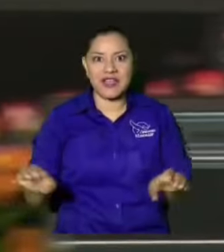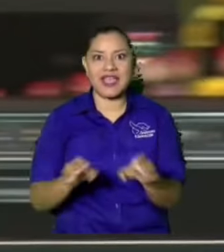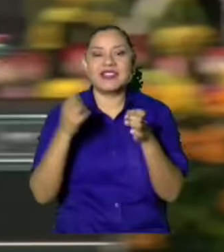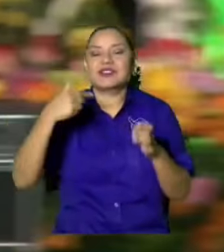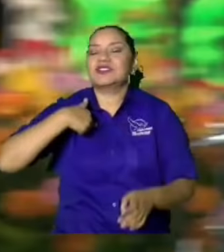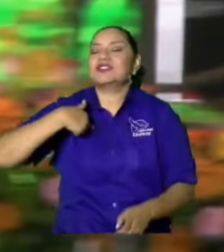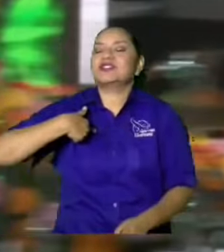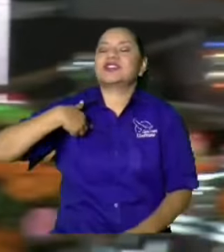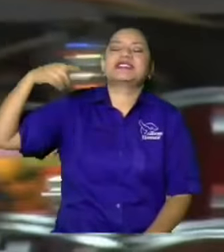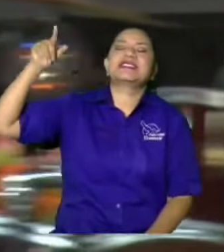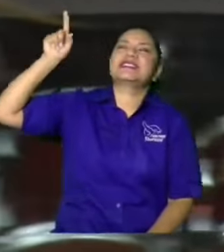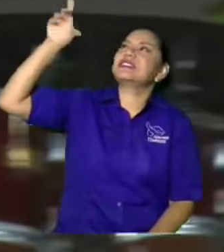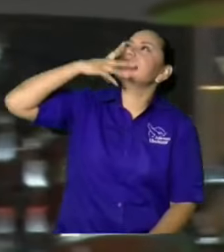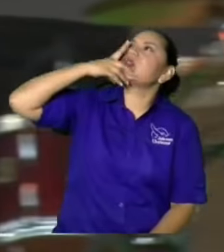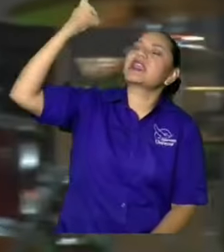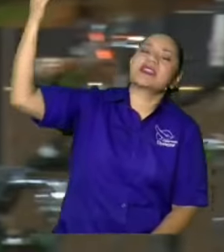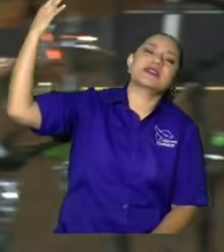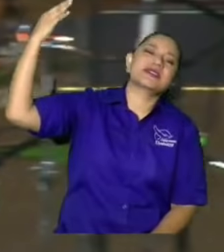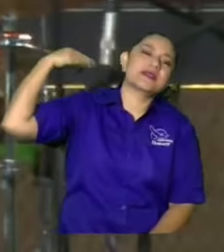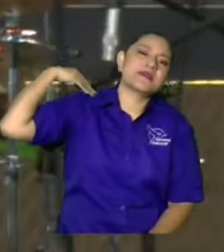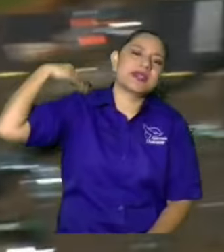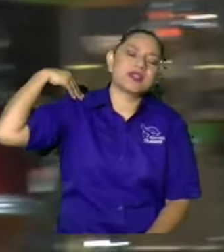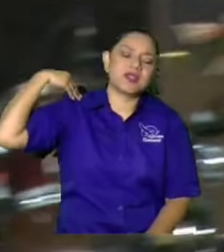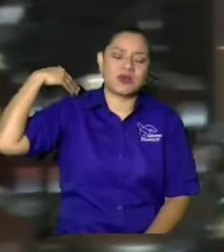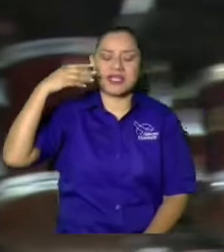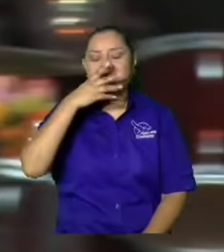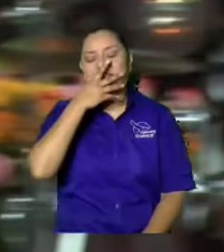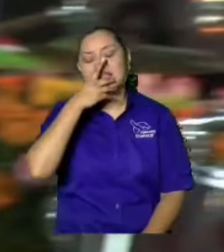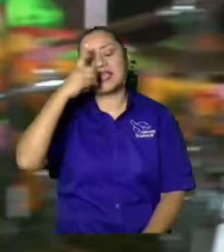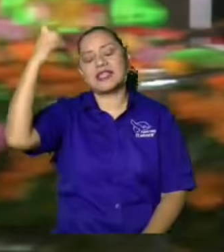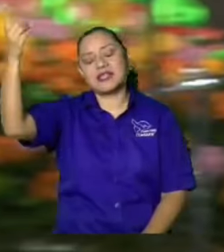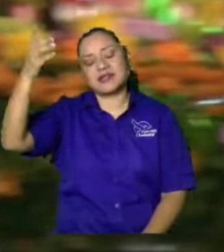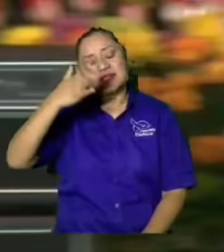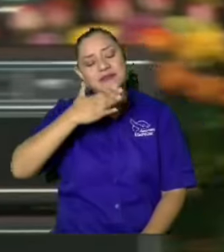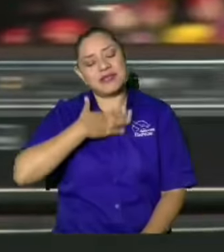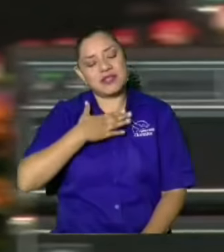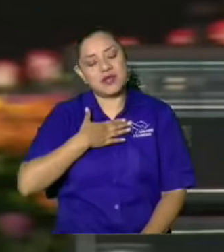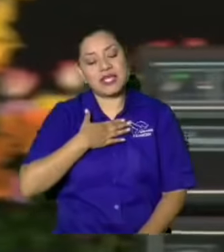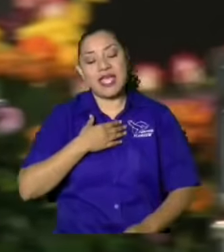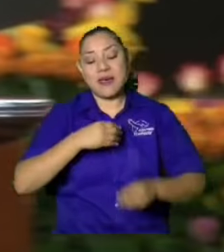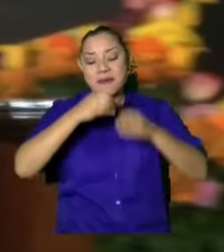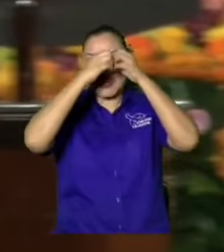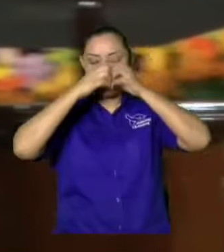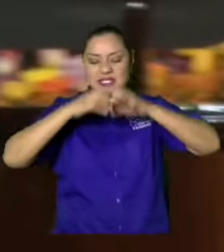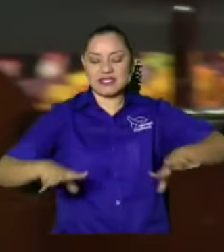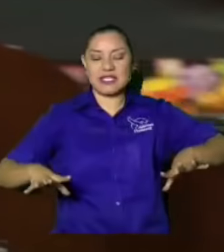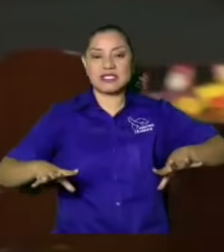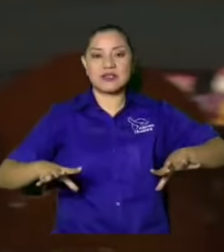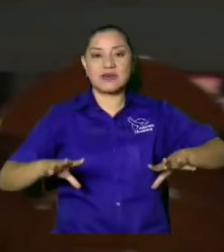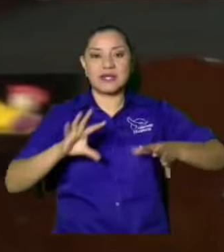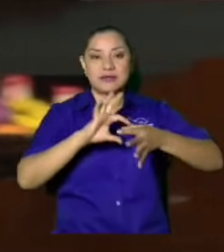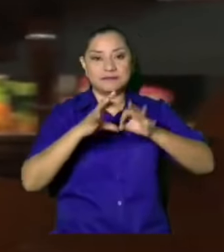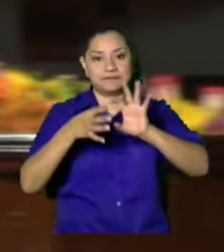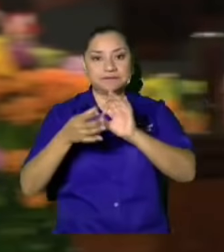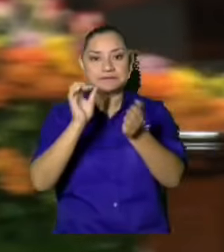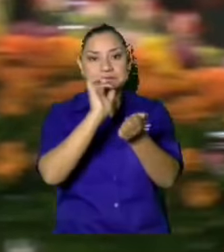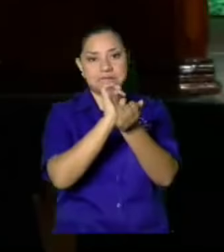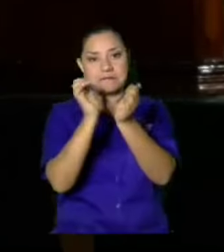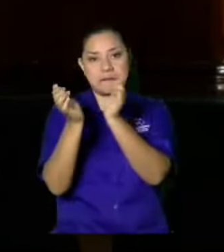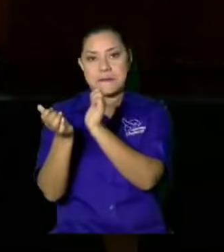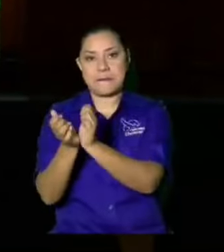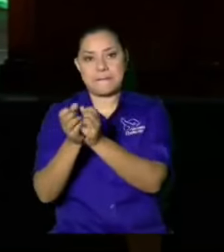de Dios esta mañana. Tú necesitas el toque de Dios esta mañana para que se caigan esas cadenas, esas ataduras,